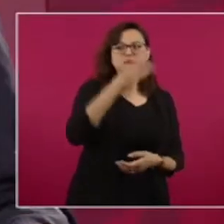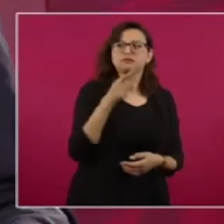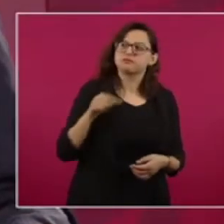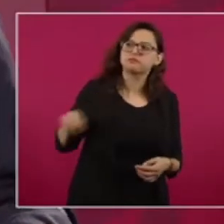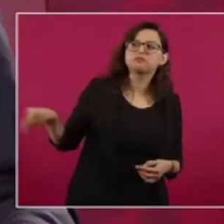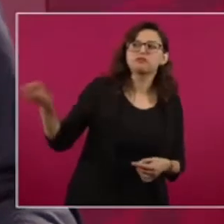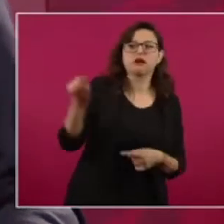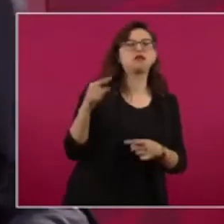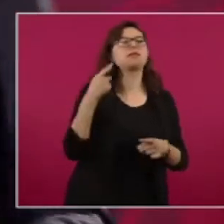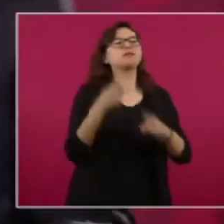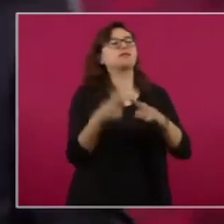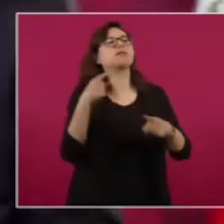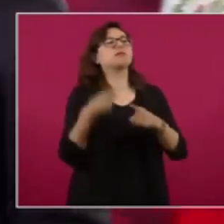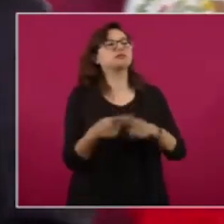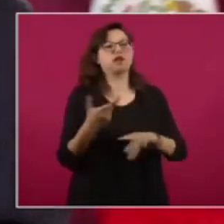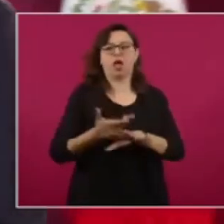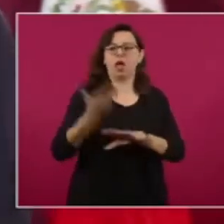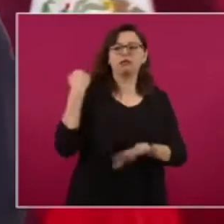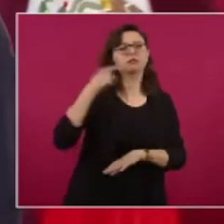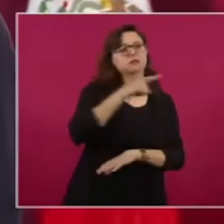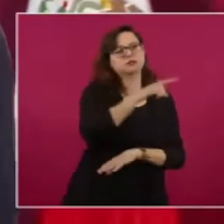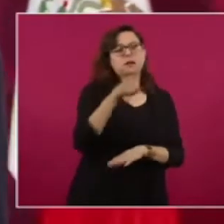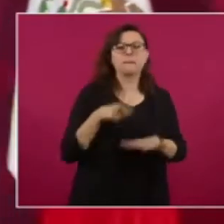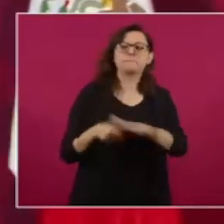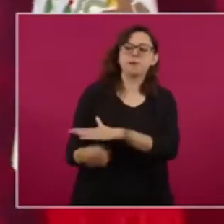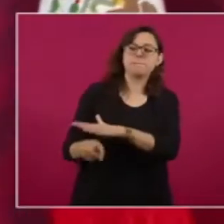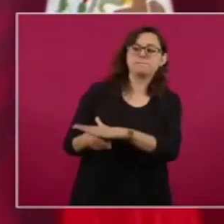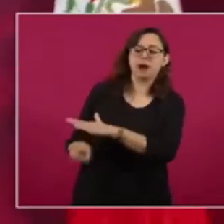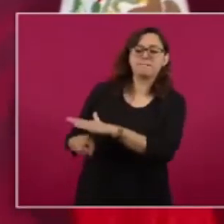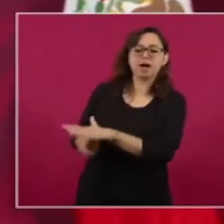eran las personas que habían recibido dinero.